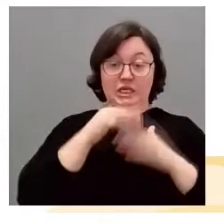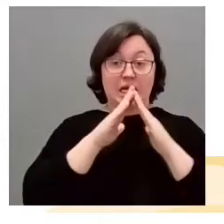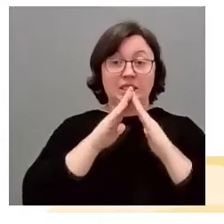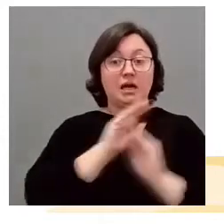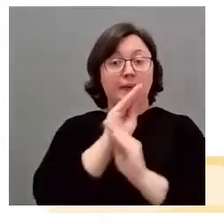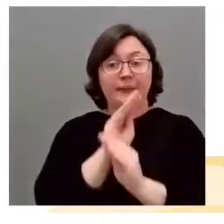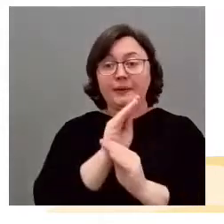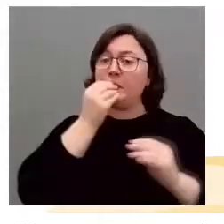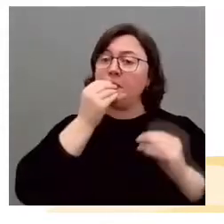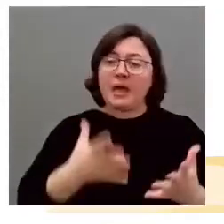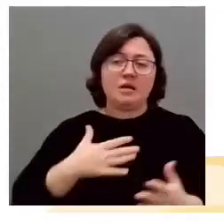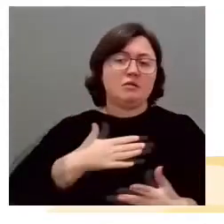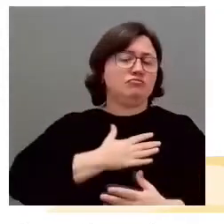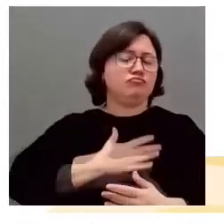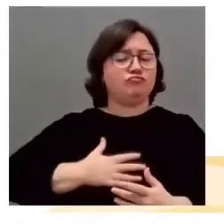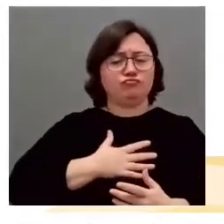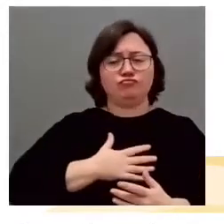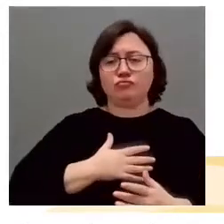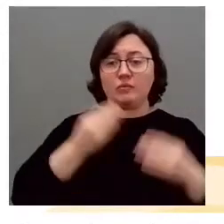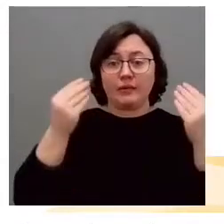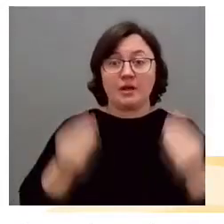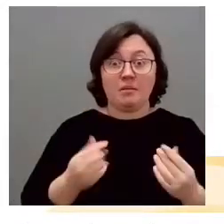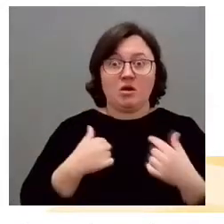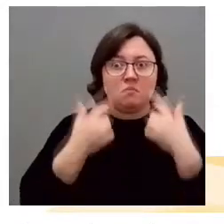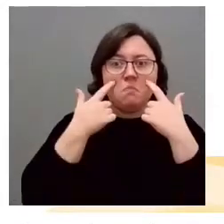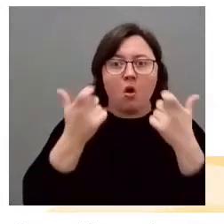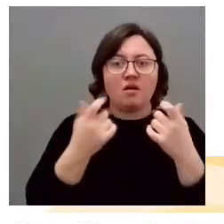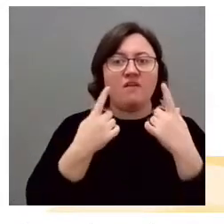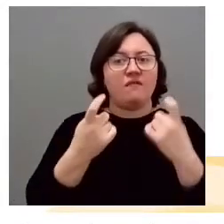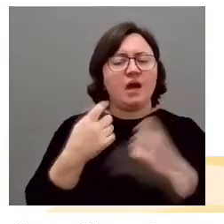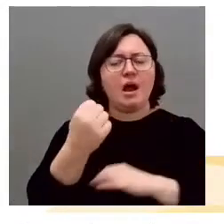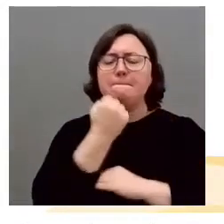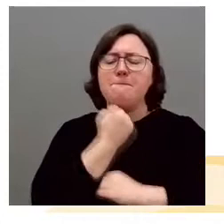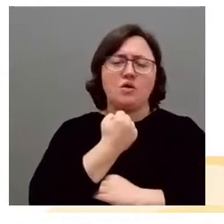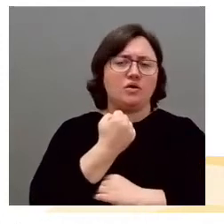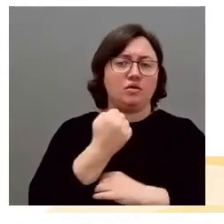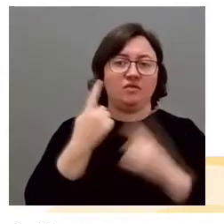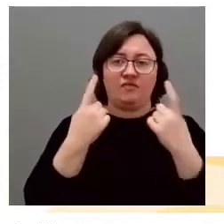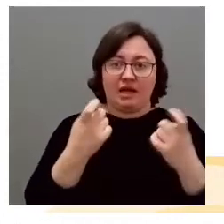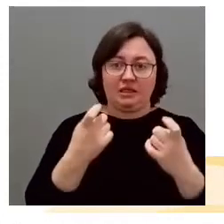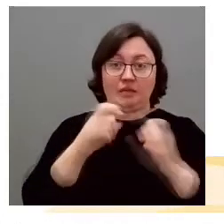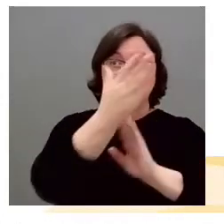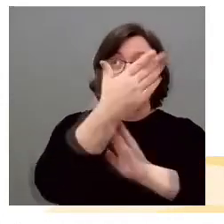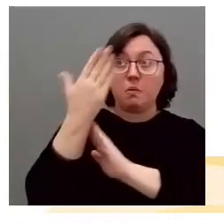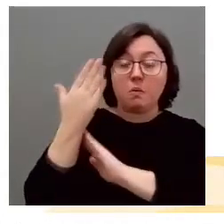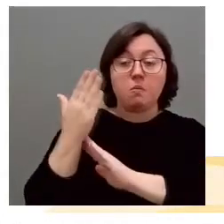mejor posible. Pero evidentemente necesitábamos todos los apoyos que nos han ofrecido todas las entidades